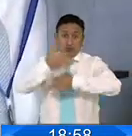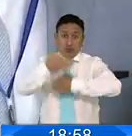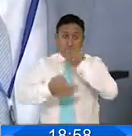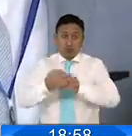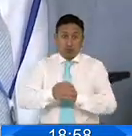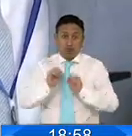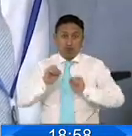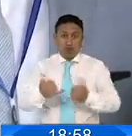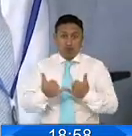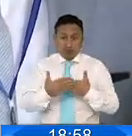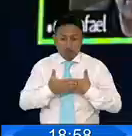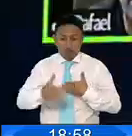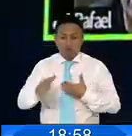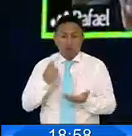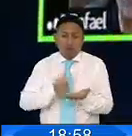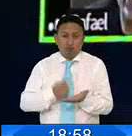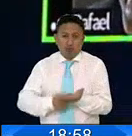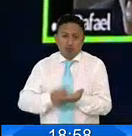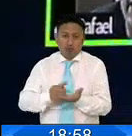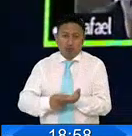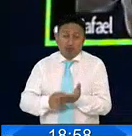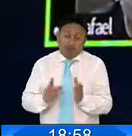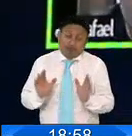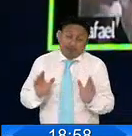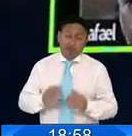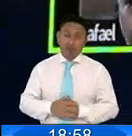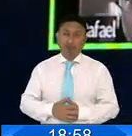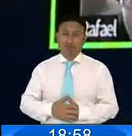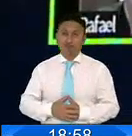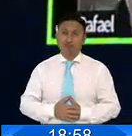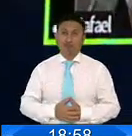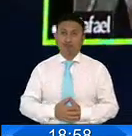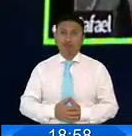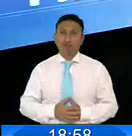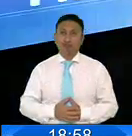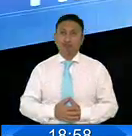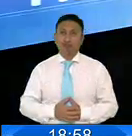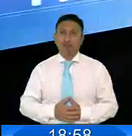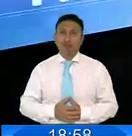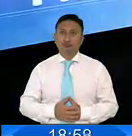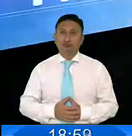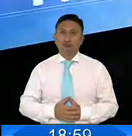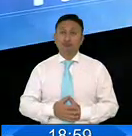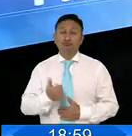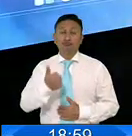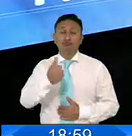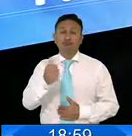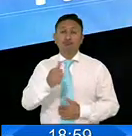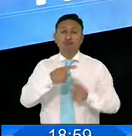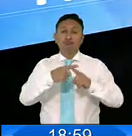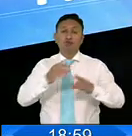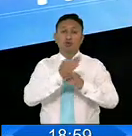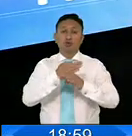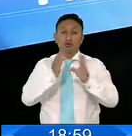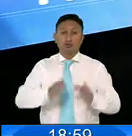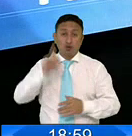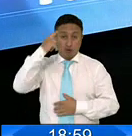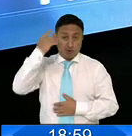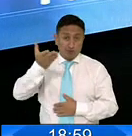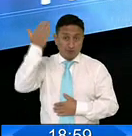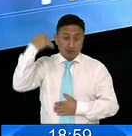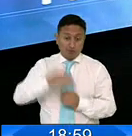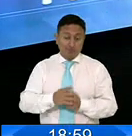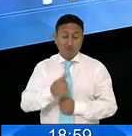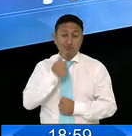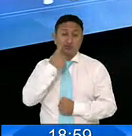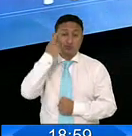en deliberación permanente. Informó Héctor Romero. De los 10 exfuncionarios del anterior gobierno, incluido